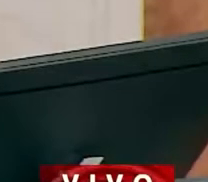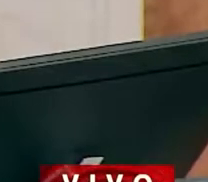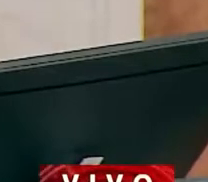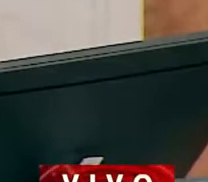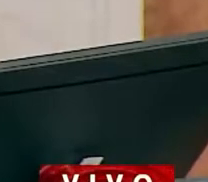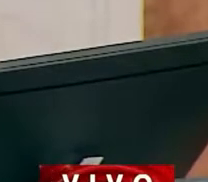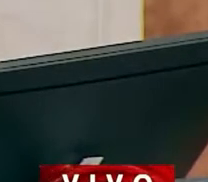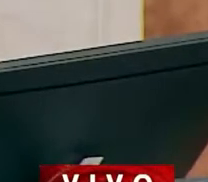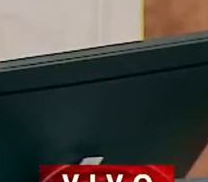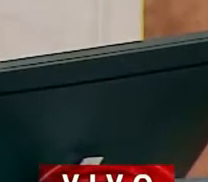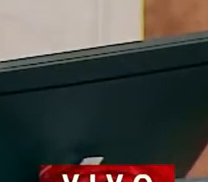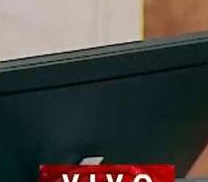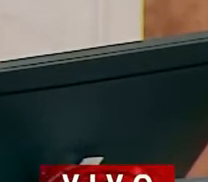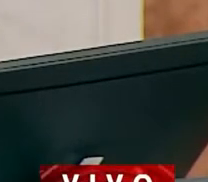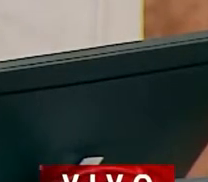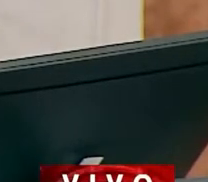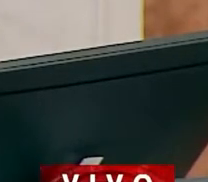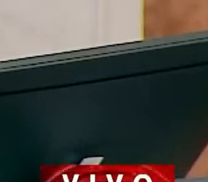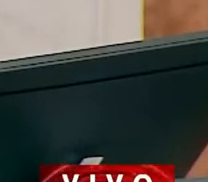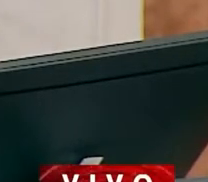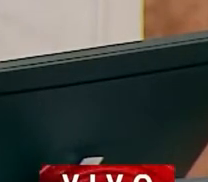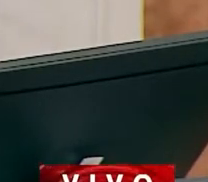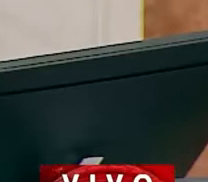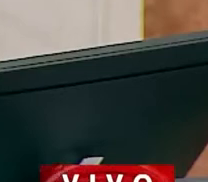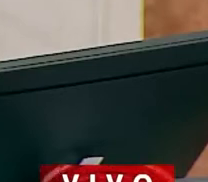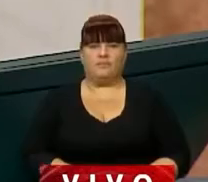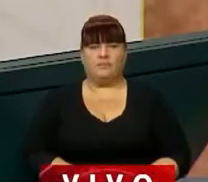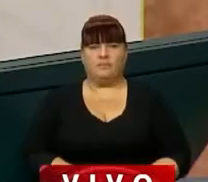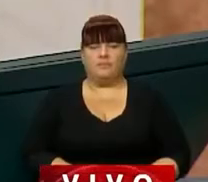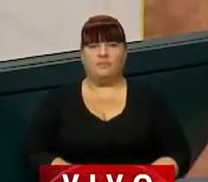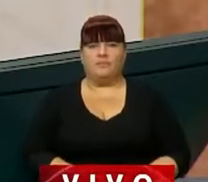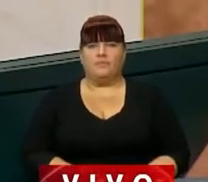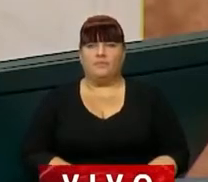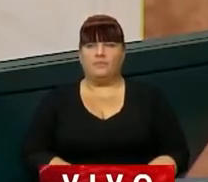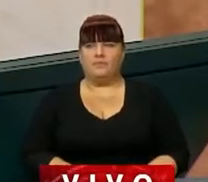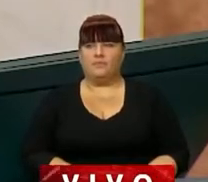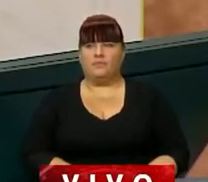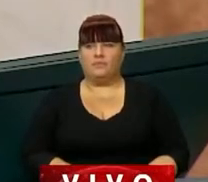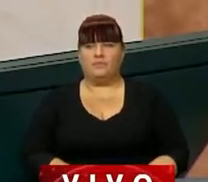Tiene la palabra ahora la diputada Carolina Yutrovic.